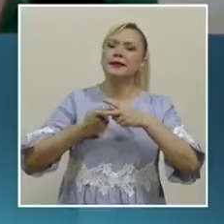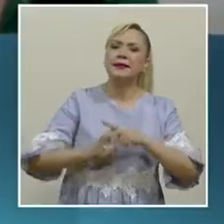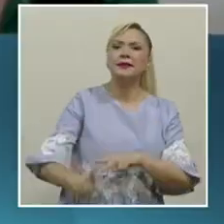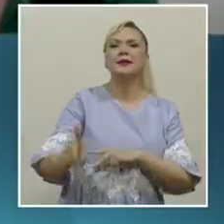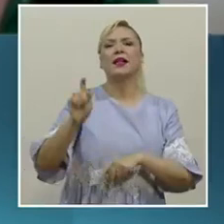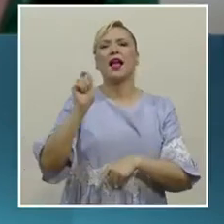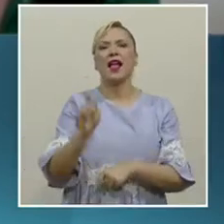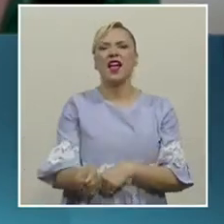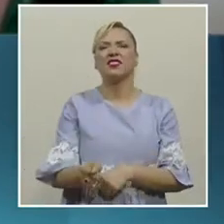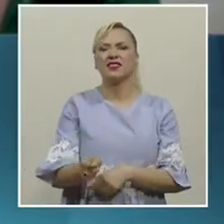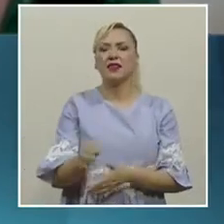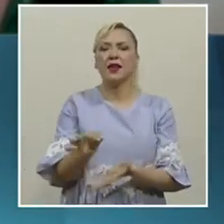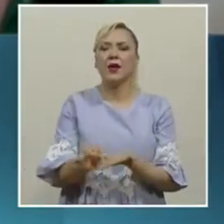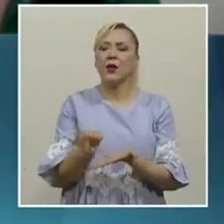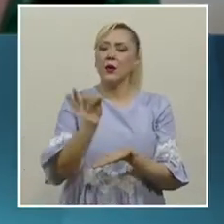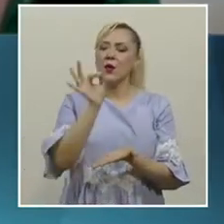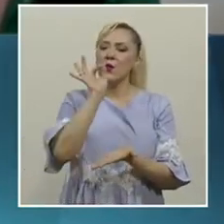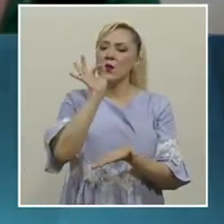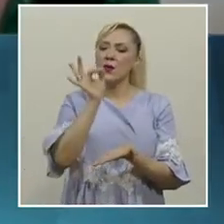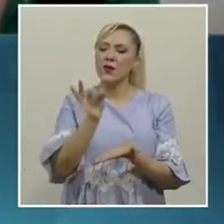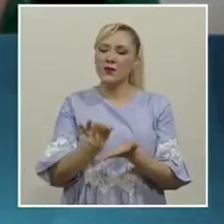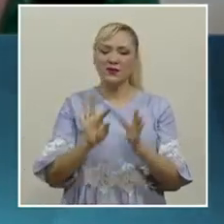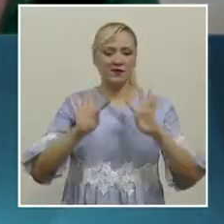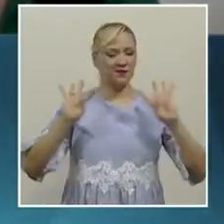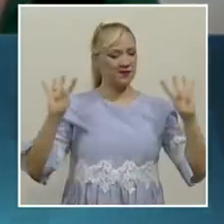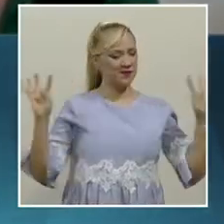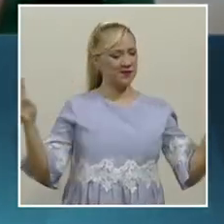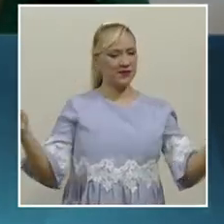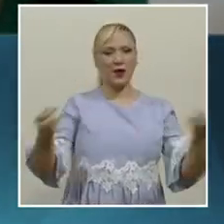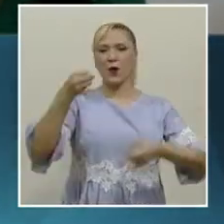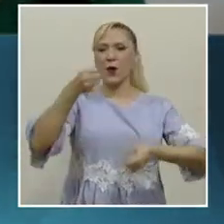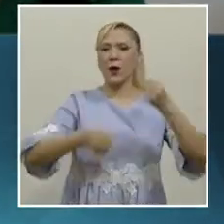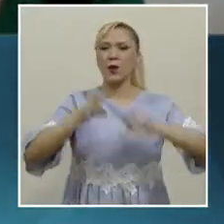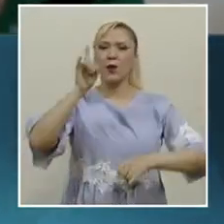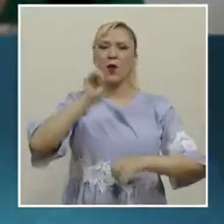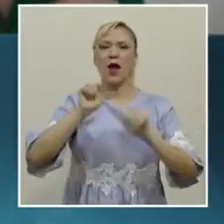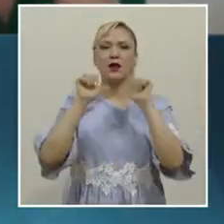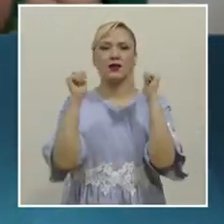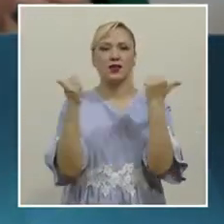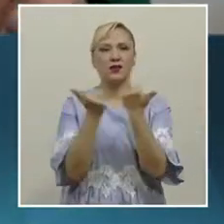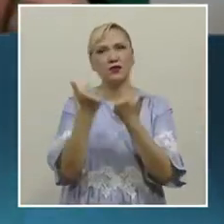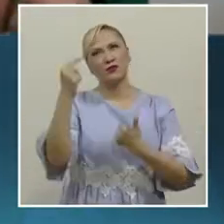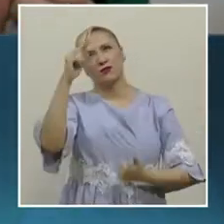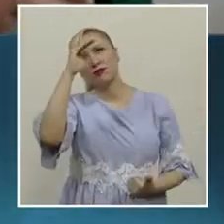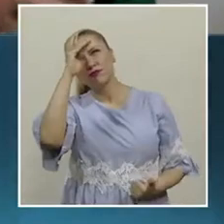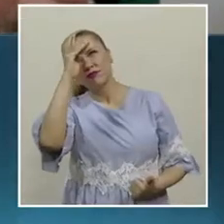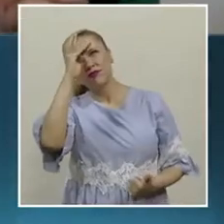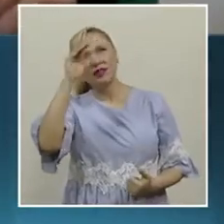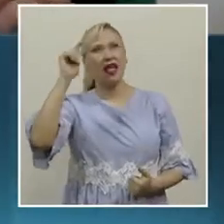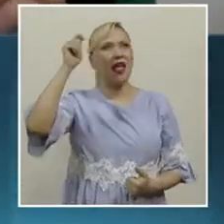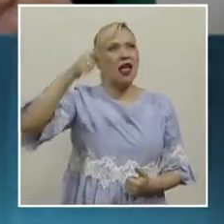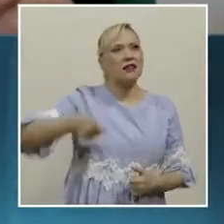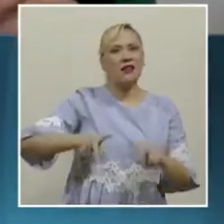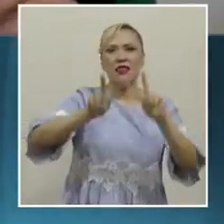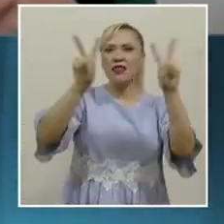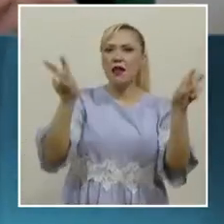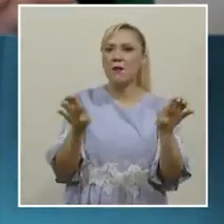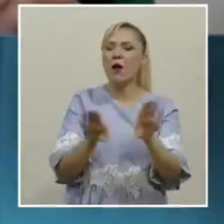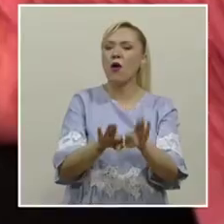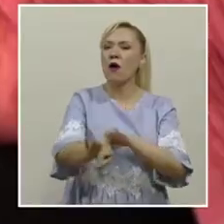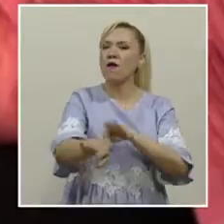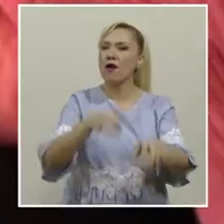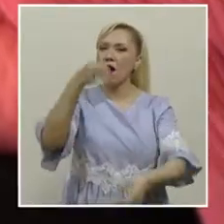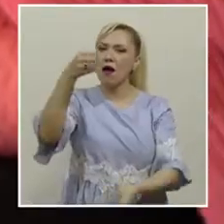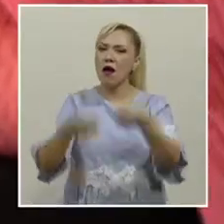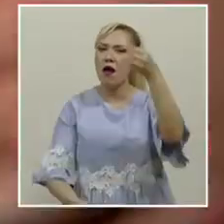Café con la Asociación Mexicana de Juzgadoras, espacio de análisis y reflexión de temas que impactan el quehacer jurisdiccional